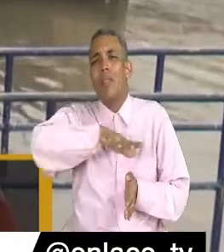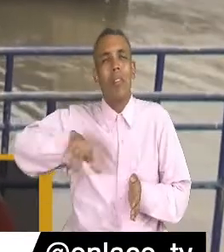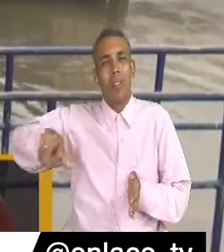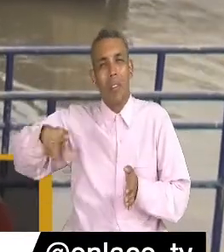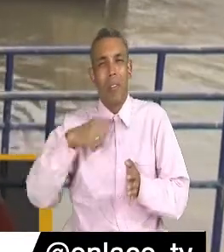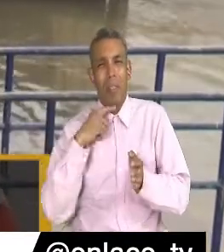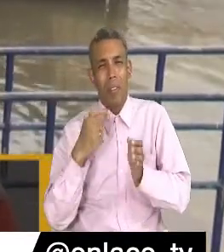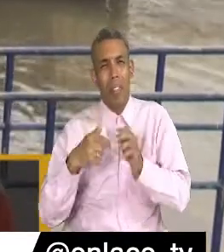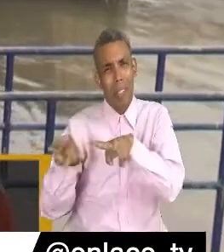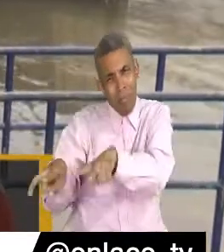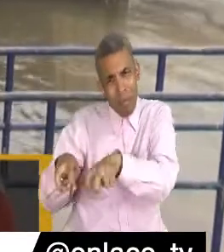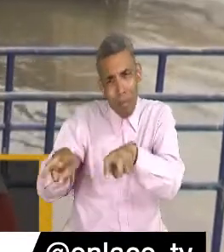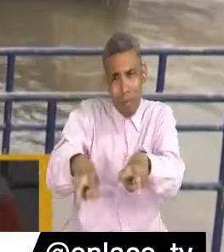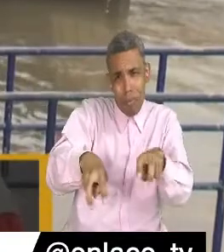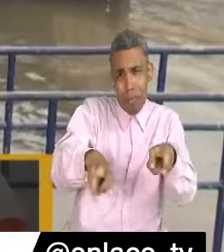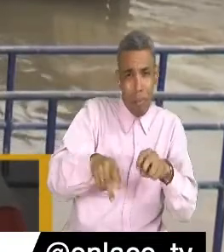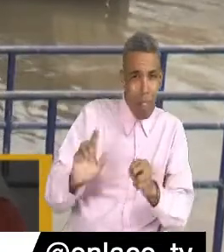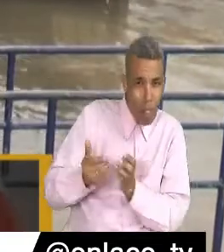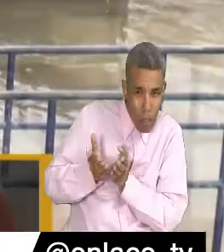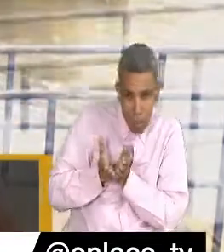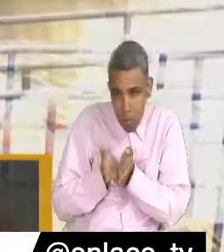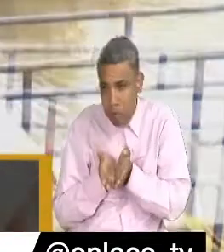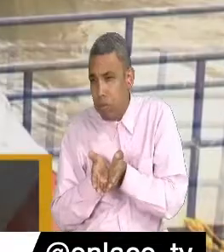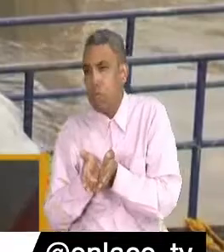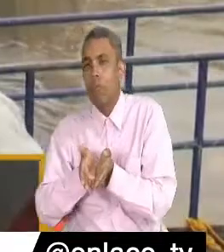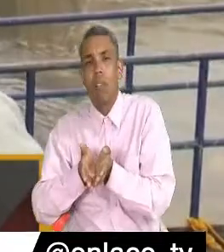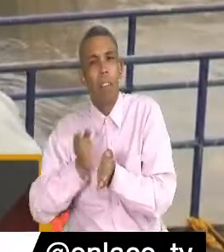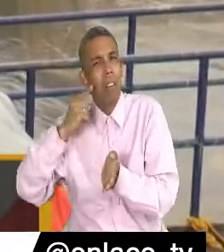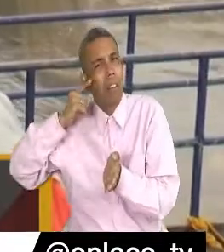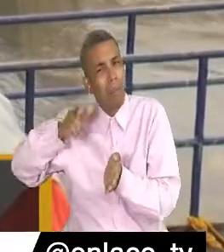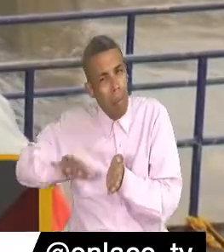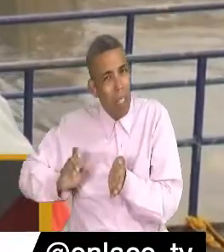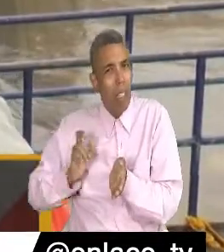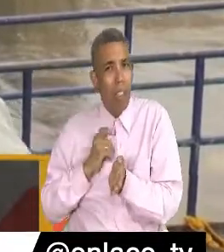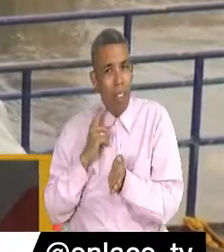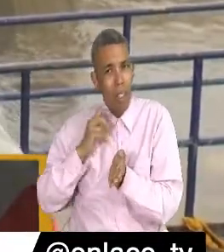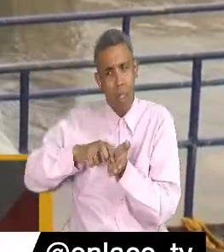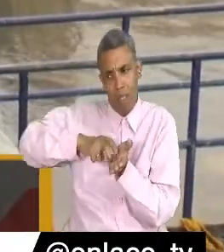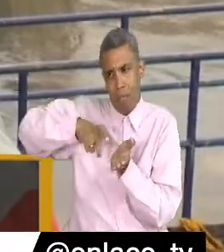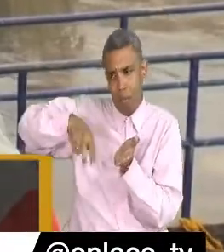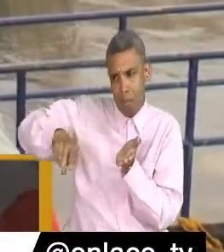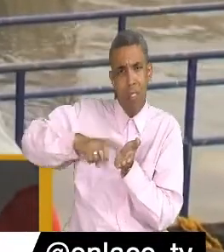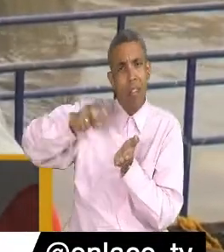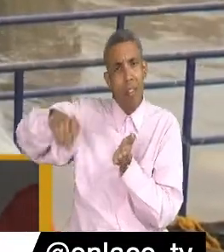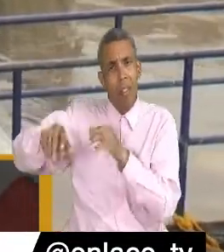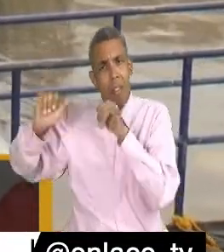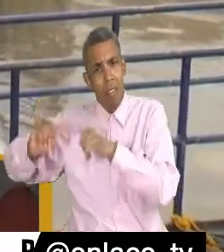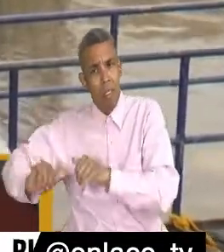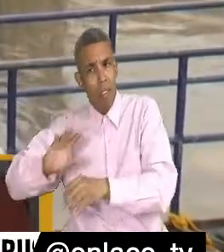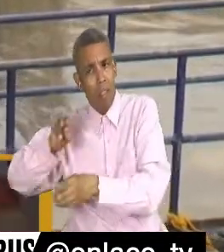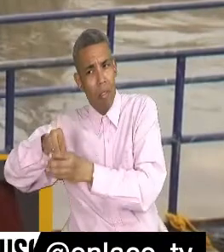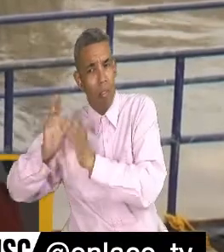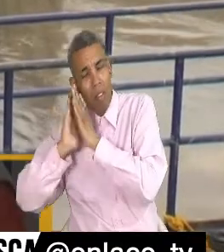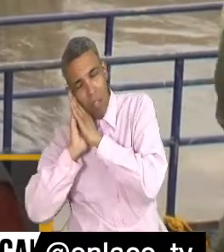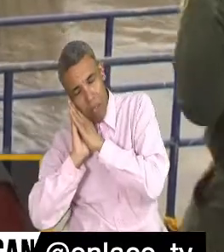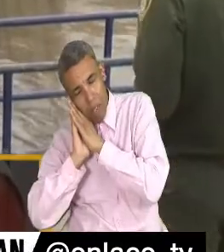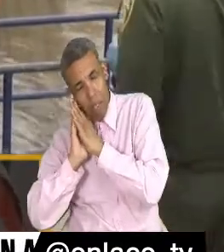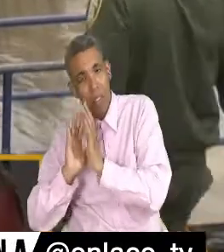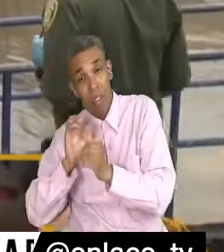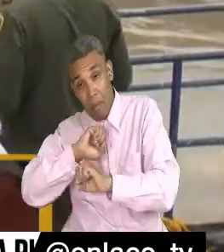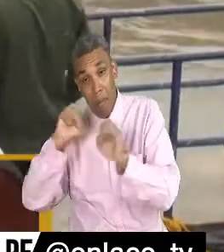allá y según creo que se iban a quedar ese día allá. Tuvieron a darle vuelta allá arriba a la finca y después salieron a pescar, que hay unos pescados para la comida. Hay